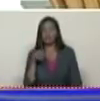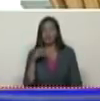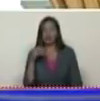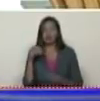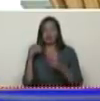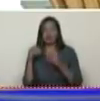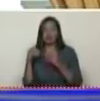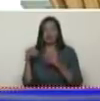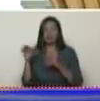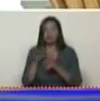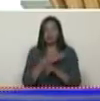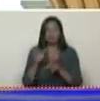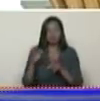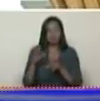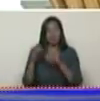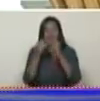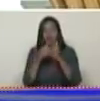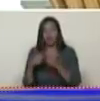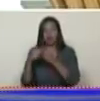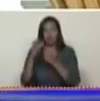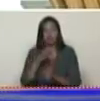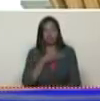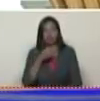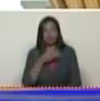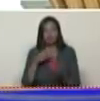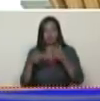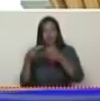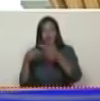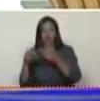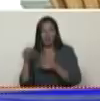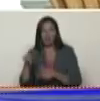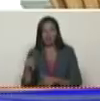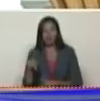económico, social, estructural al país.